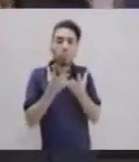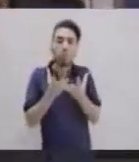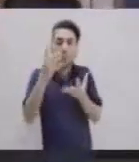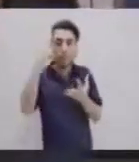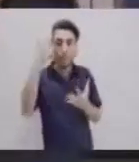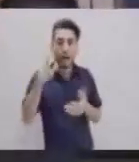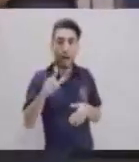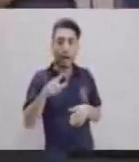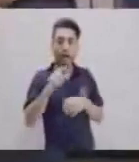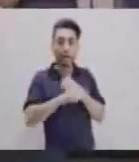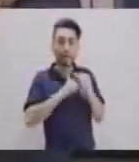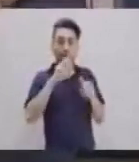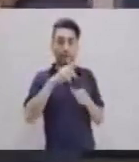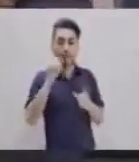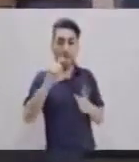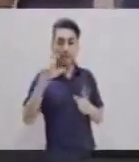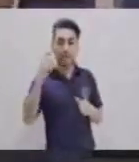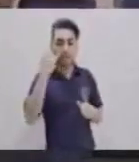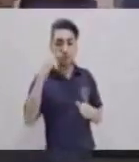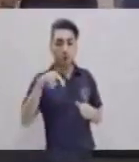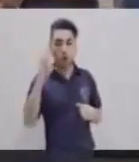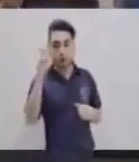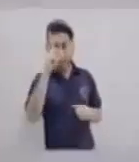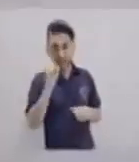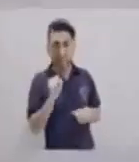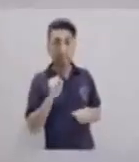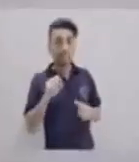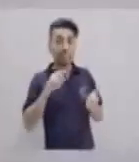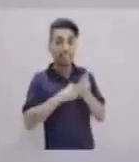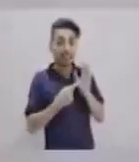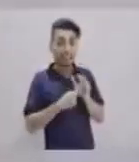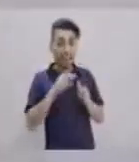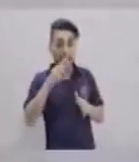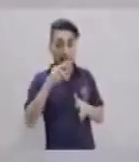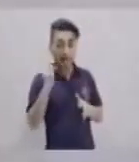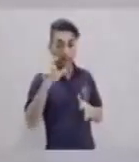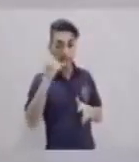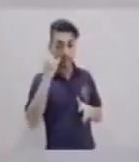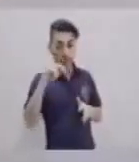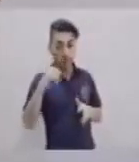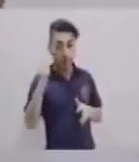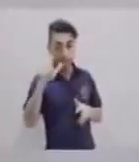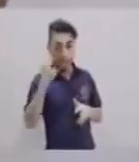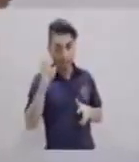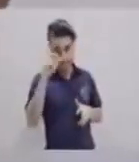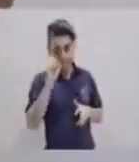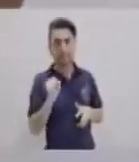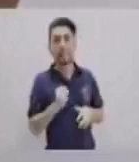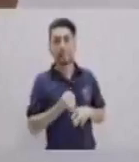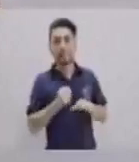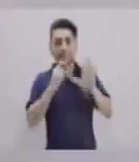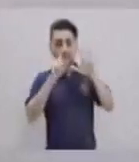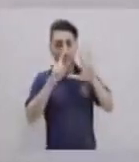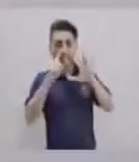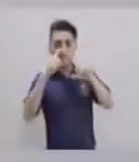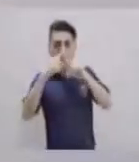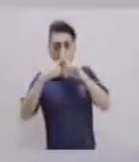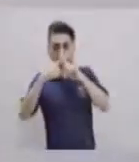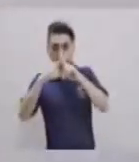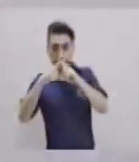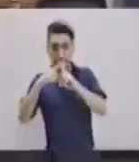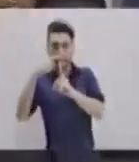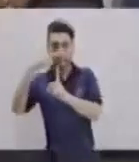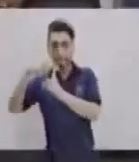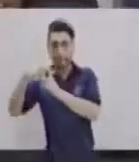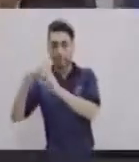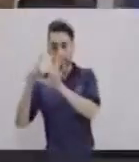expresadas en fracciones. Por lo tanto, tenemos un polinomio, 6x más 6, también hemos de